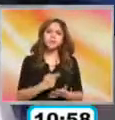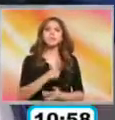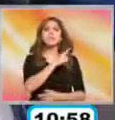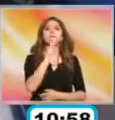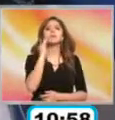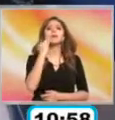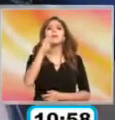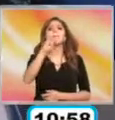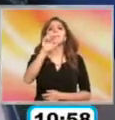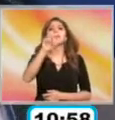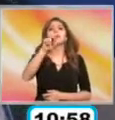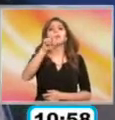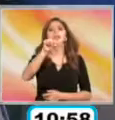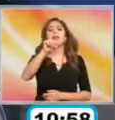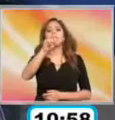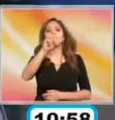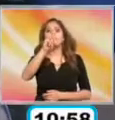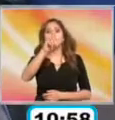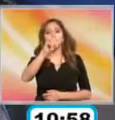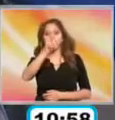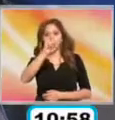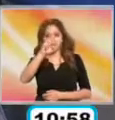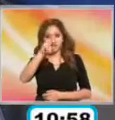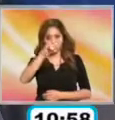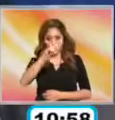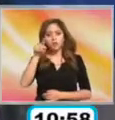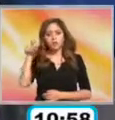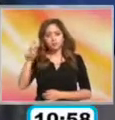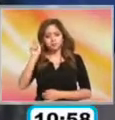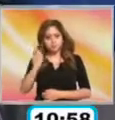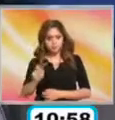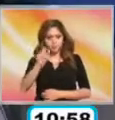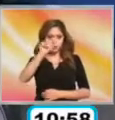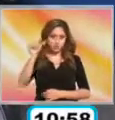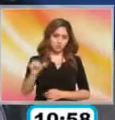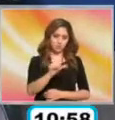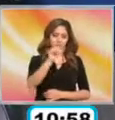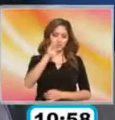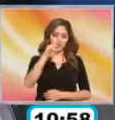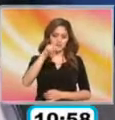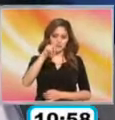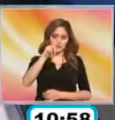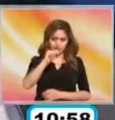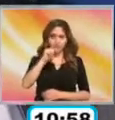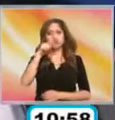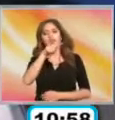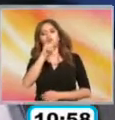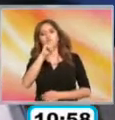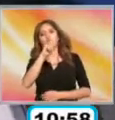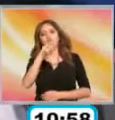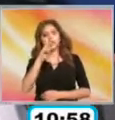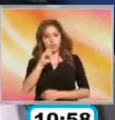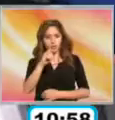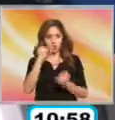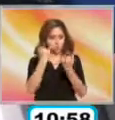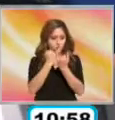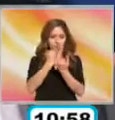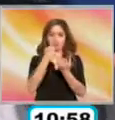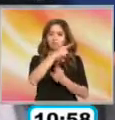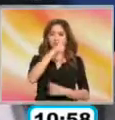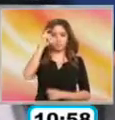Facebook es Banda Todoterreno, en el Twitter es @BND Todoterreno, Instagram es Banda Todoterreno y la página oficial es